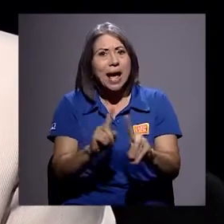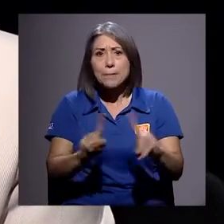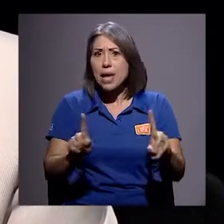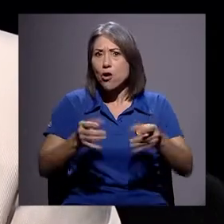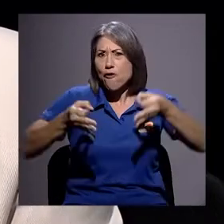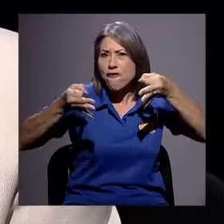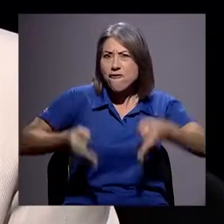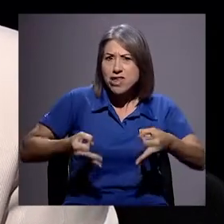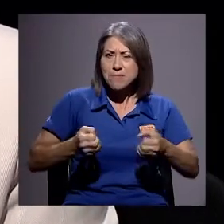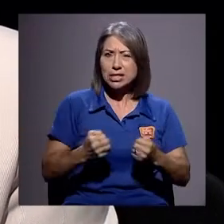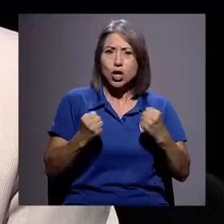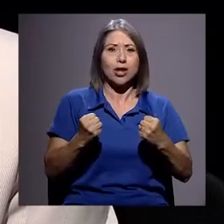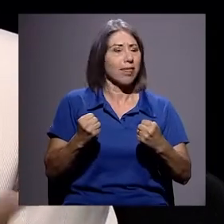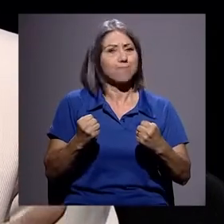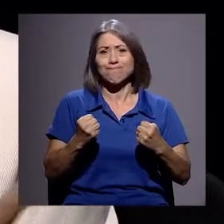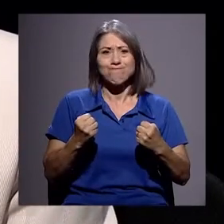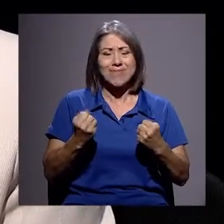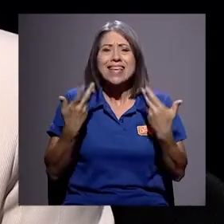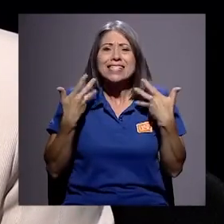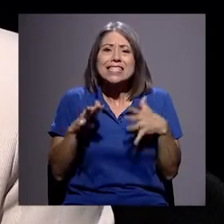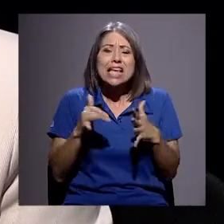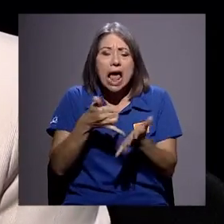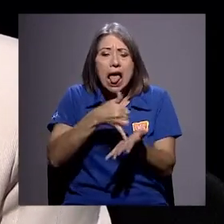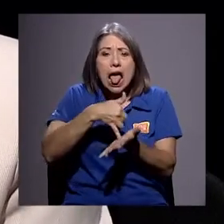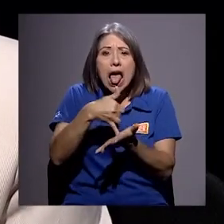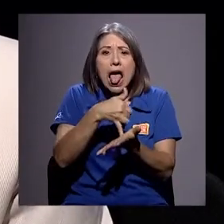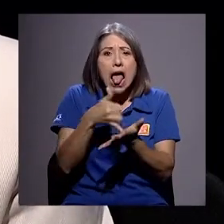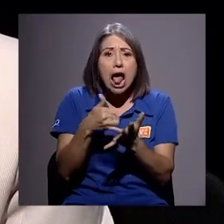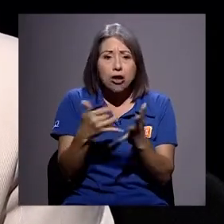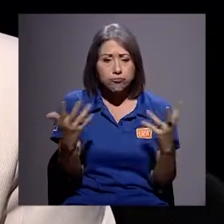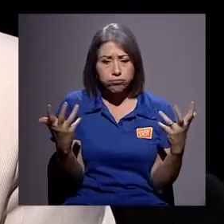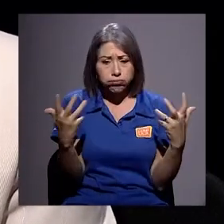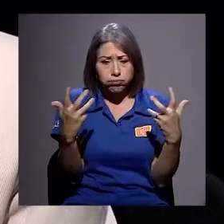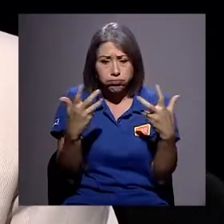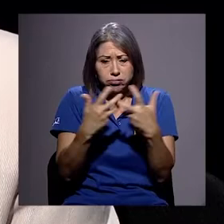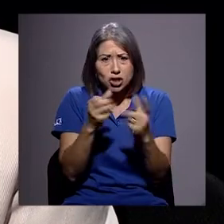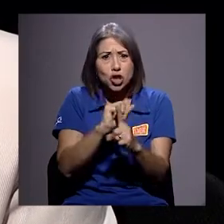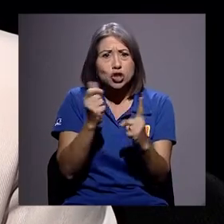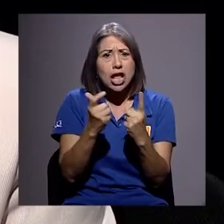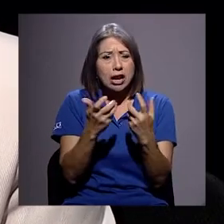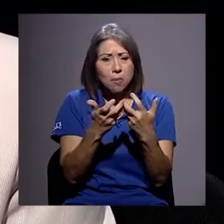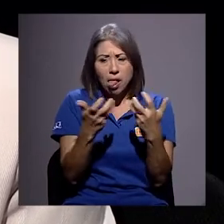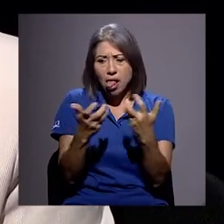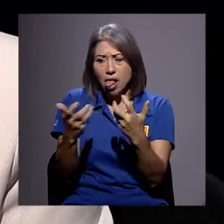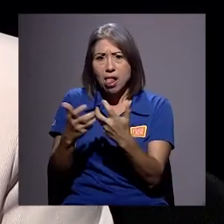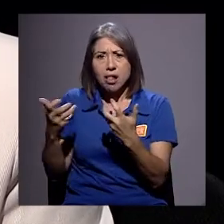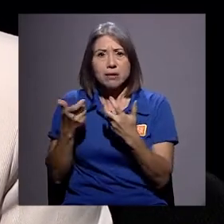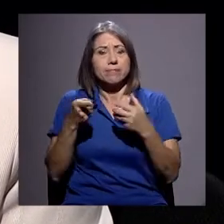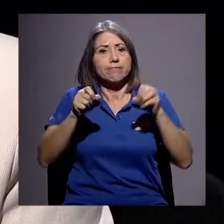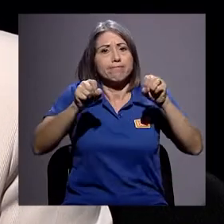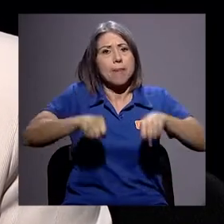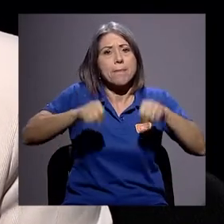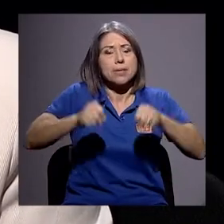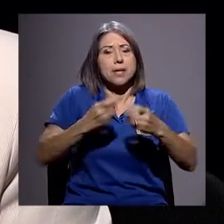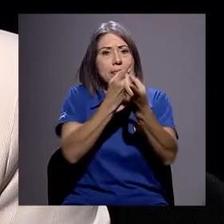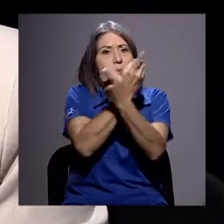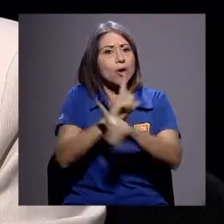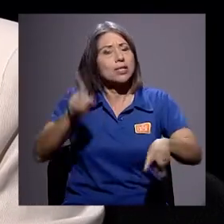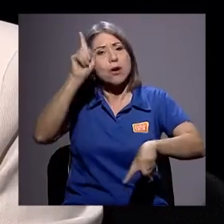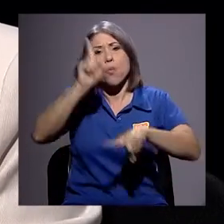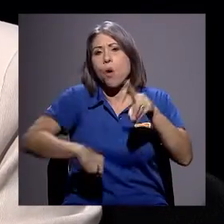tan sólida se nos está erosionando el tejido social y eso también atenta contra la la capacidad de la democracia de resolver